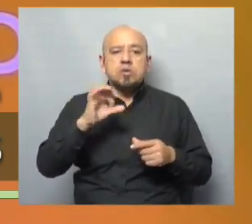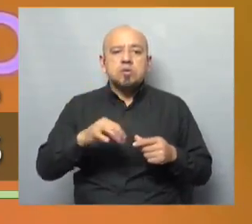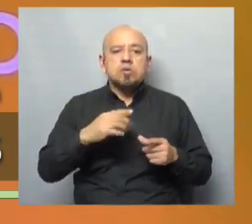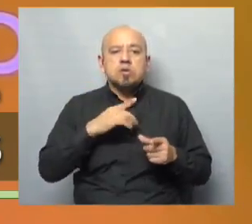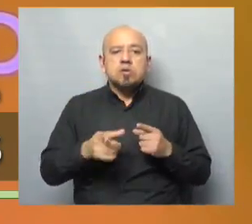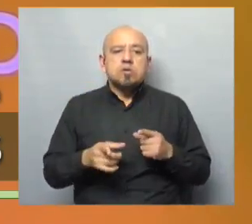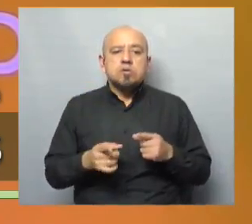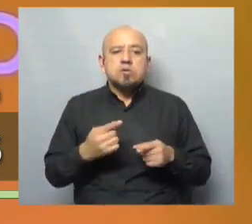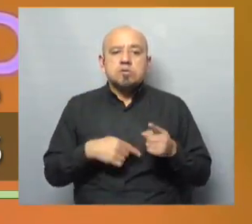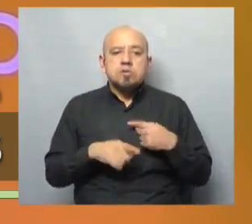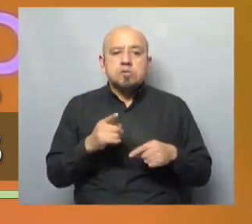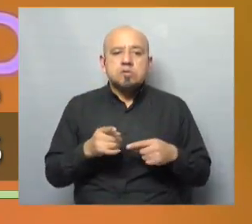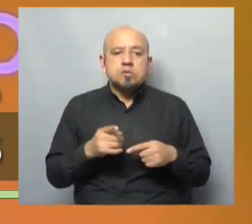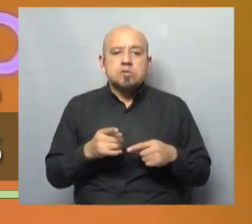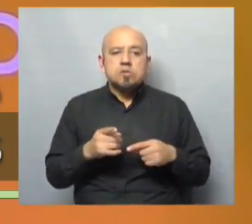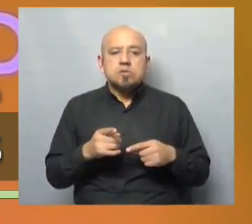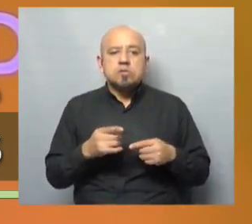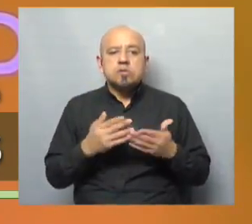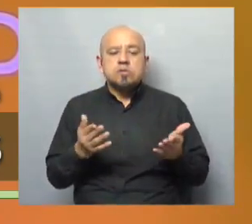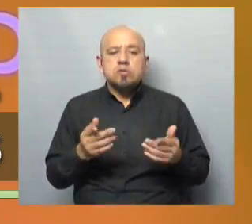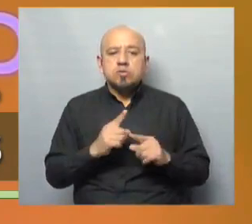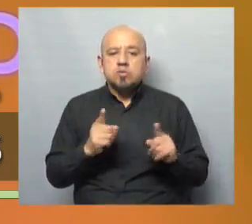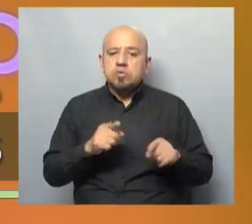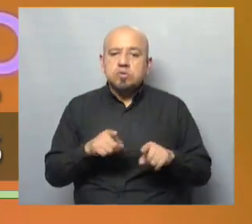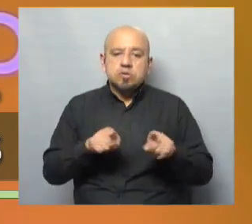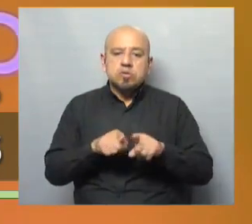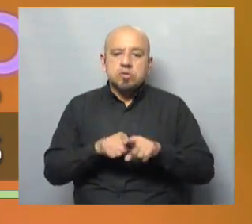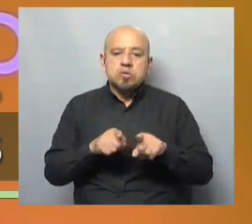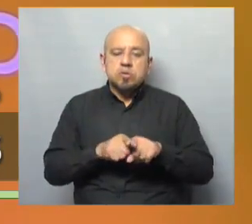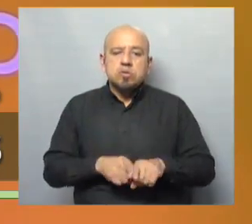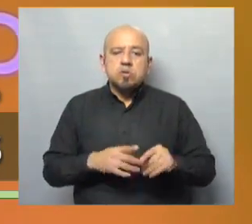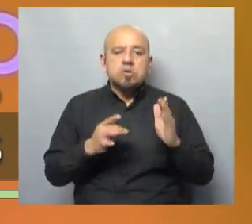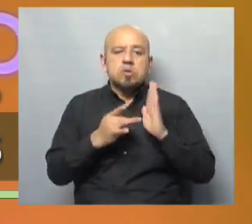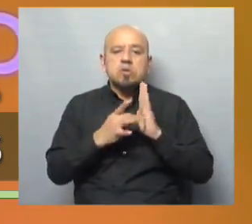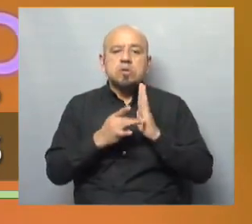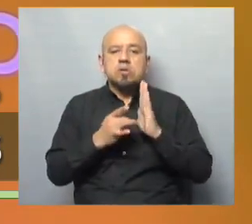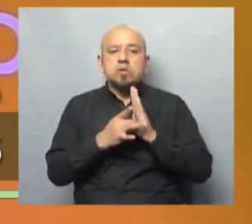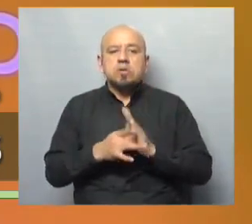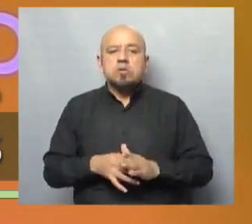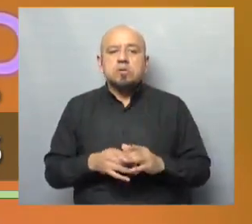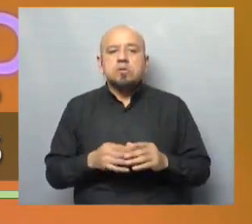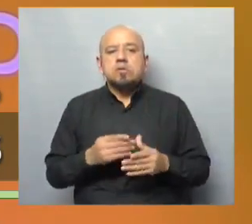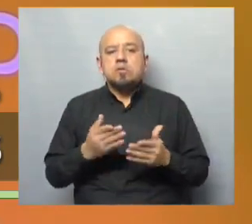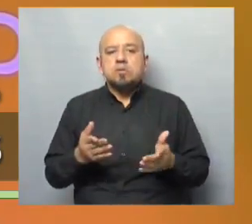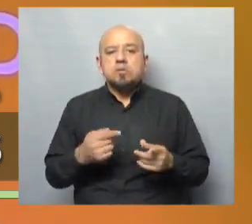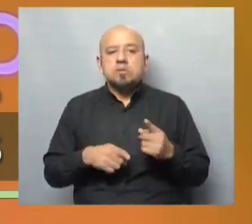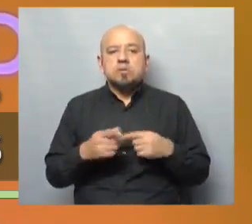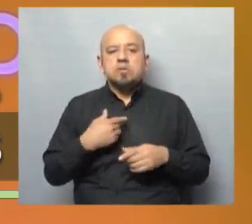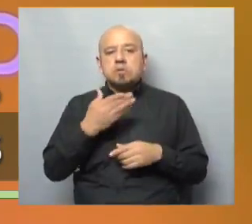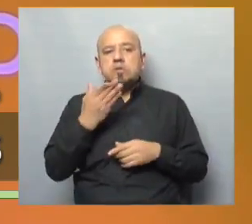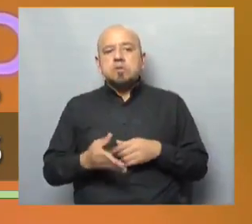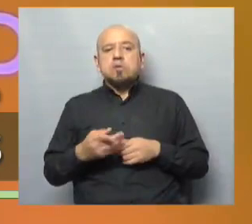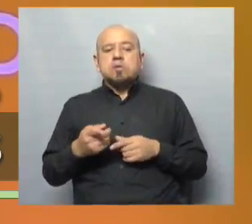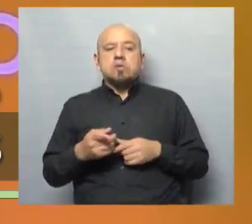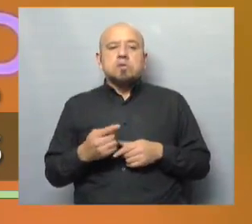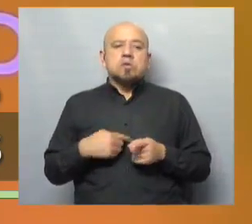país pero eso no es igual a utilizar todas las herramientas de calidad para asegurar la exactitud y la precisión en